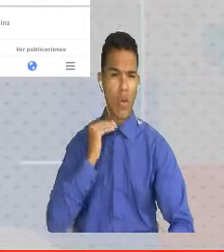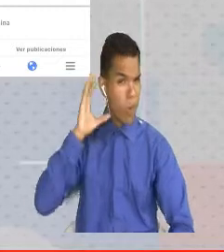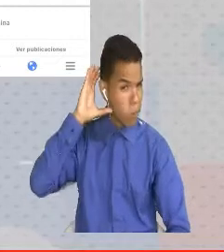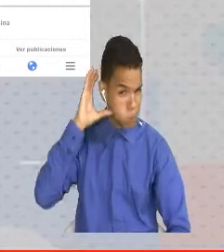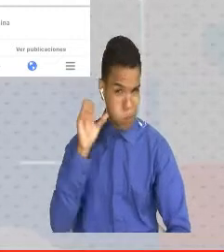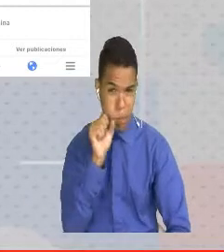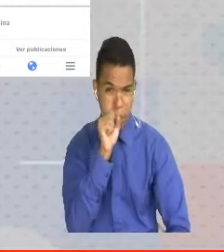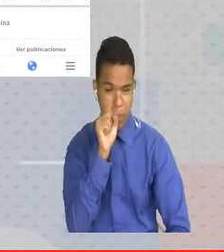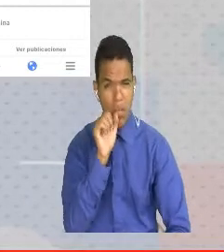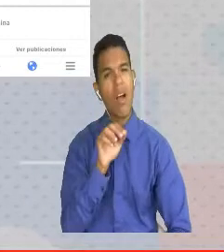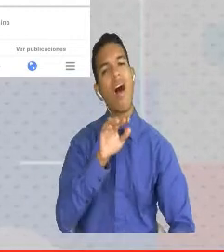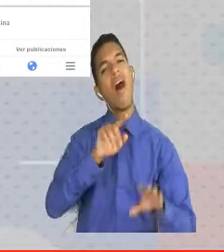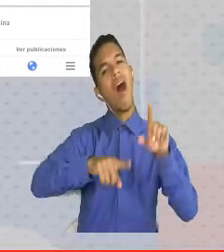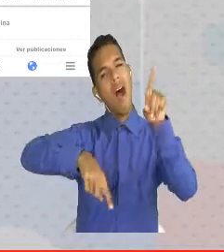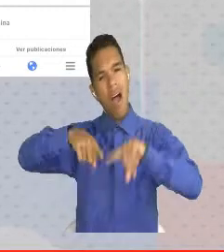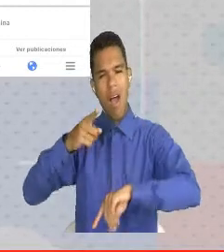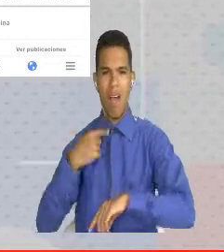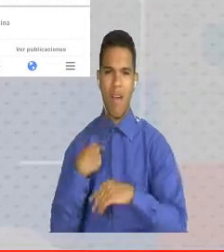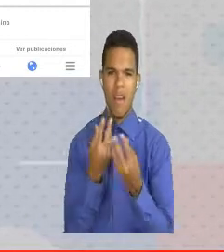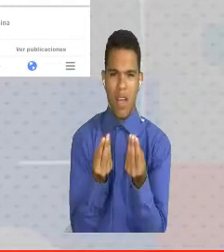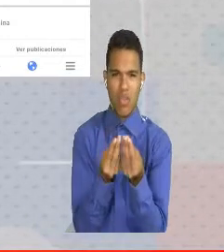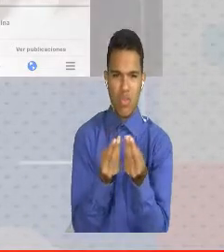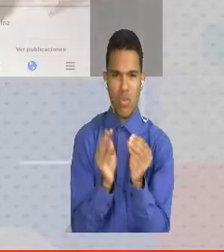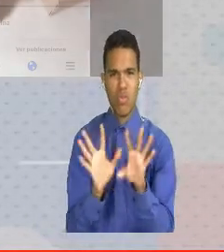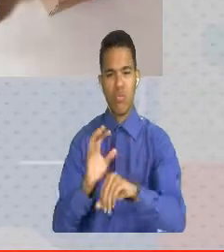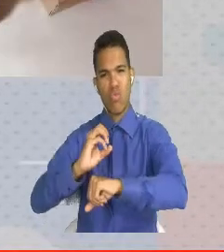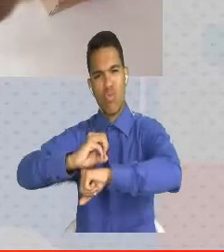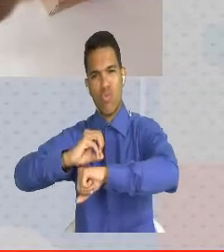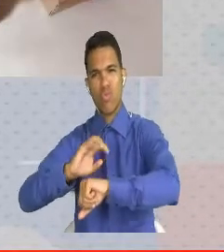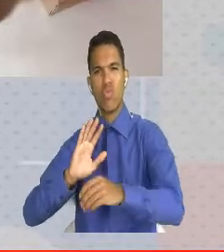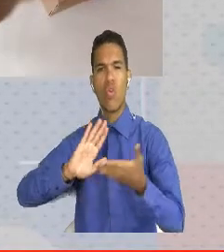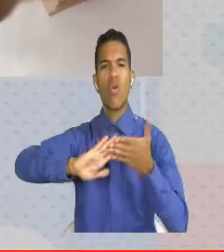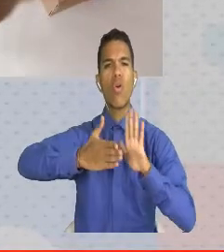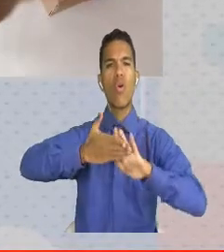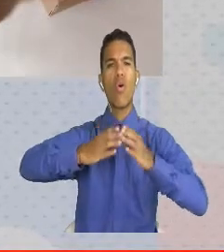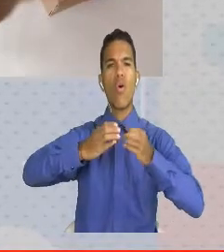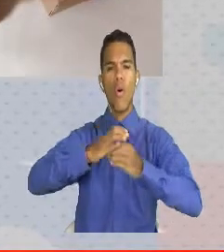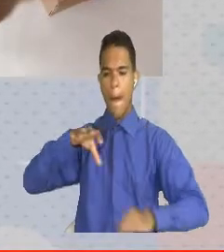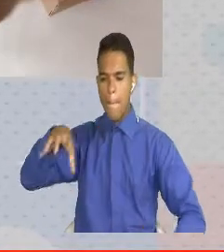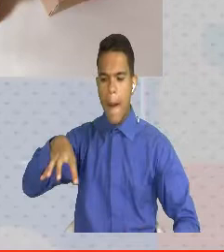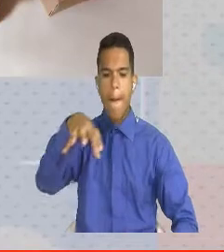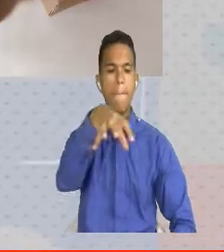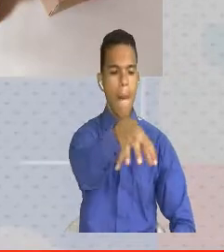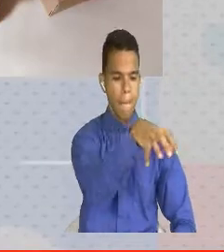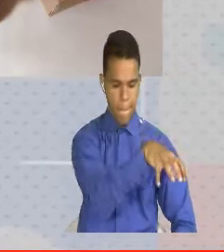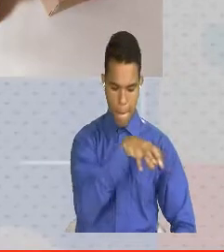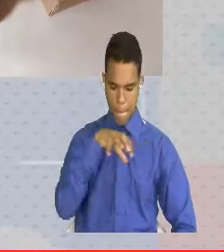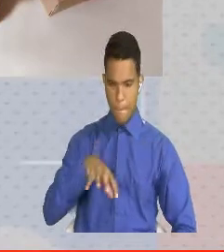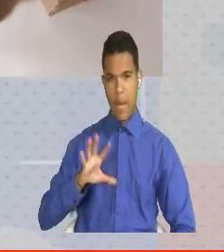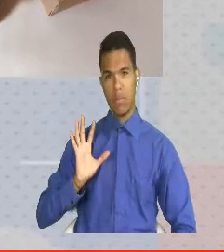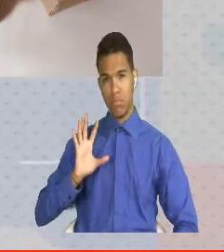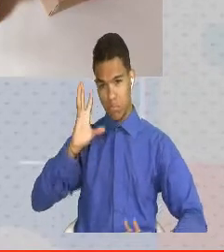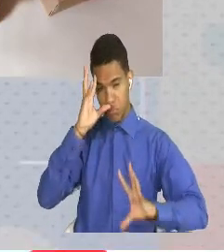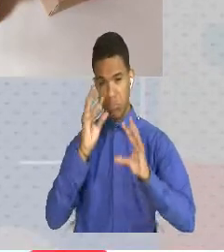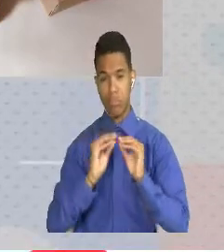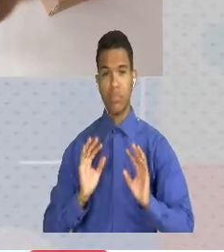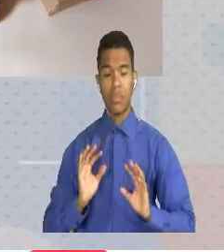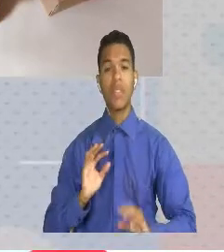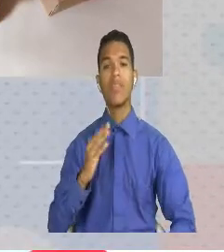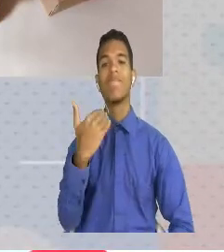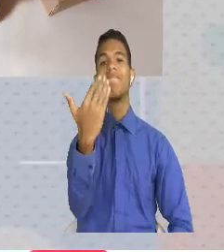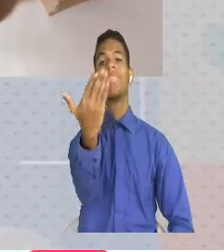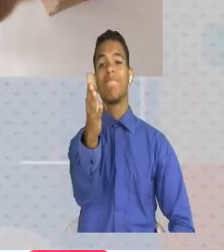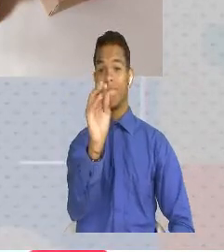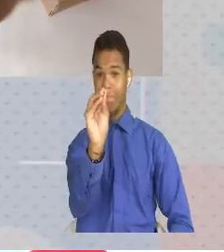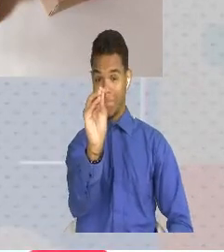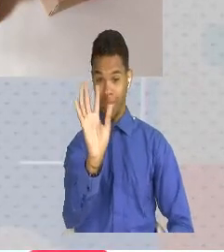algunas asociaciones y algunas agrupaciones que hay por comunas. Sí. Bueno, yo le cuento que no solamente en Barranca Bermeja, sino